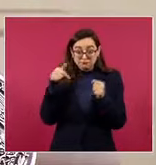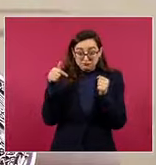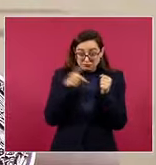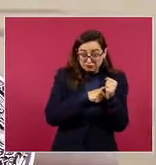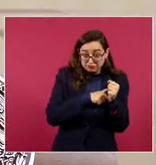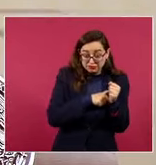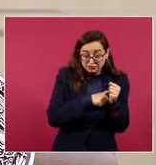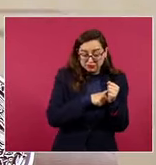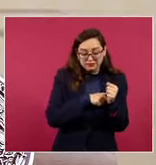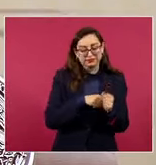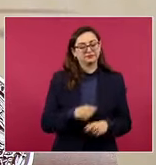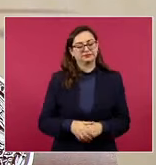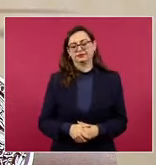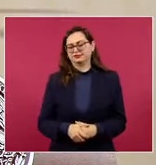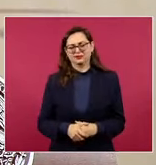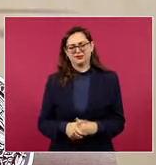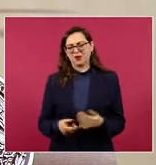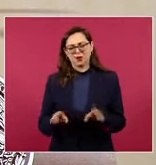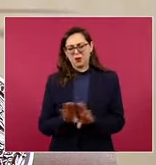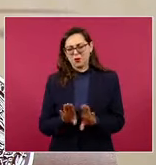información?